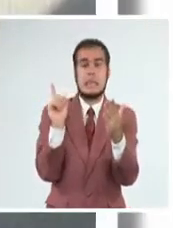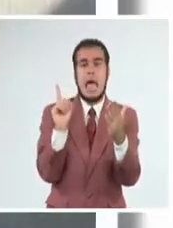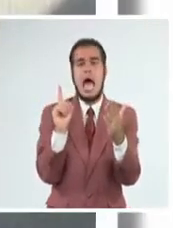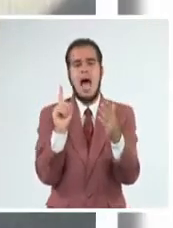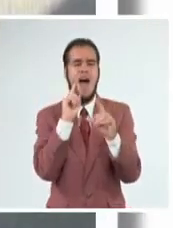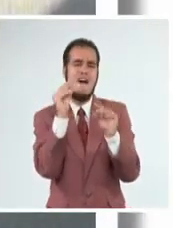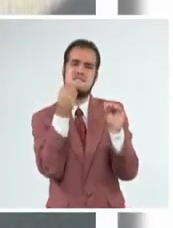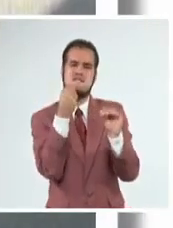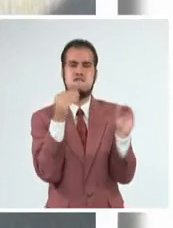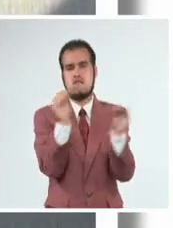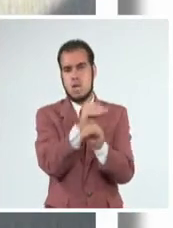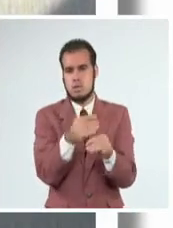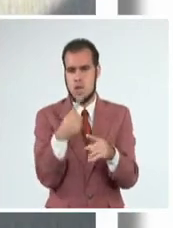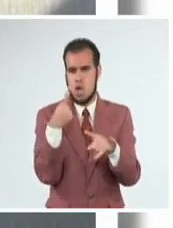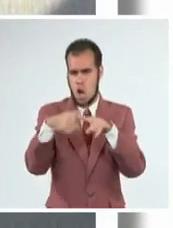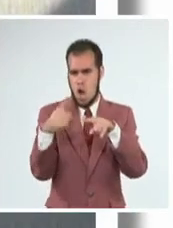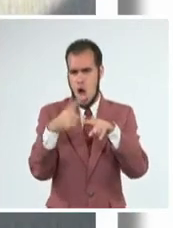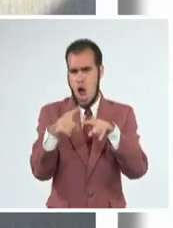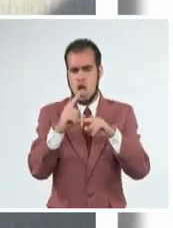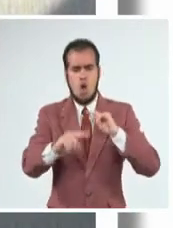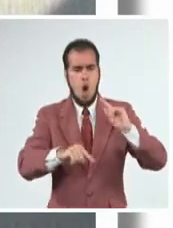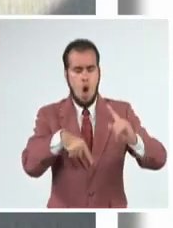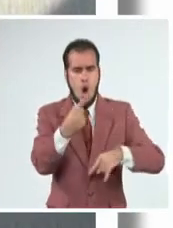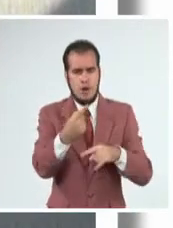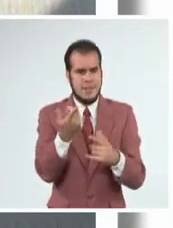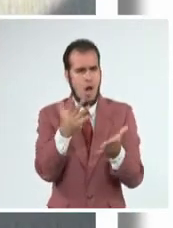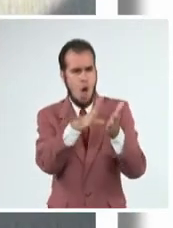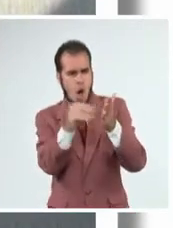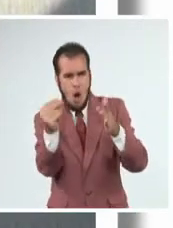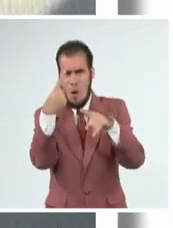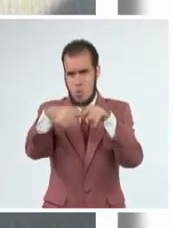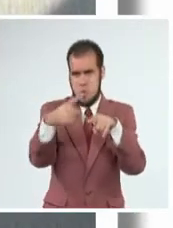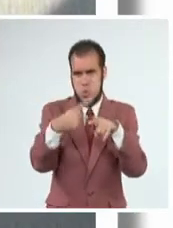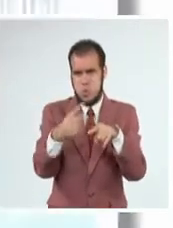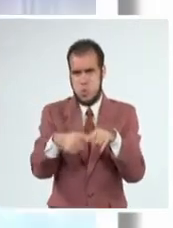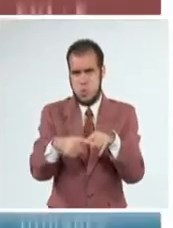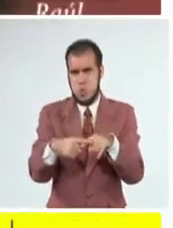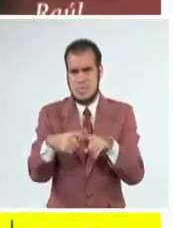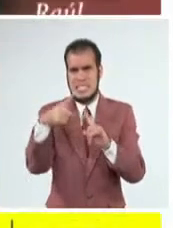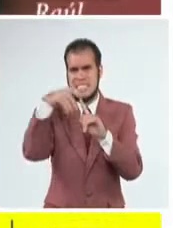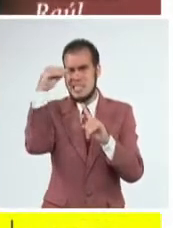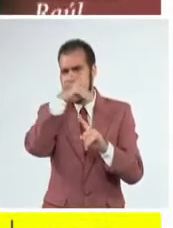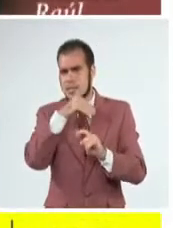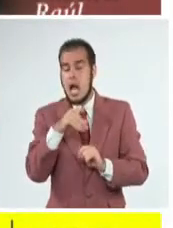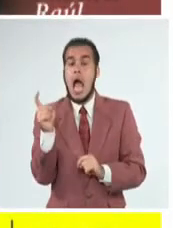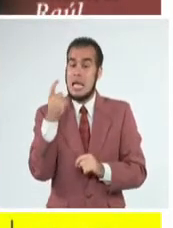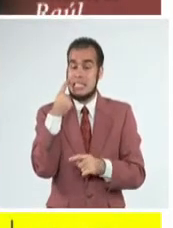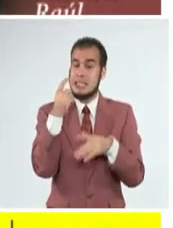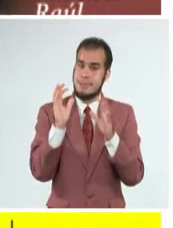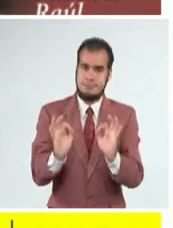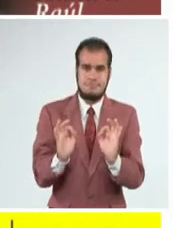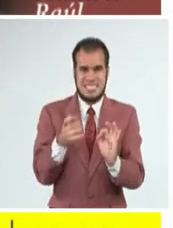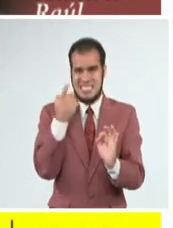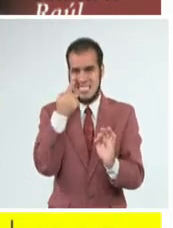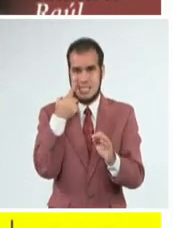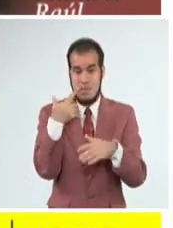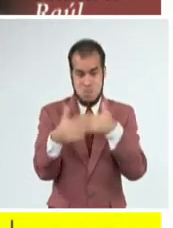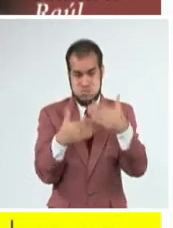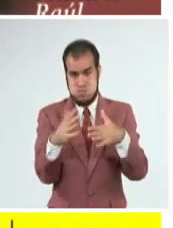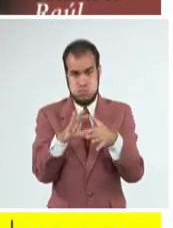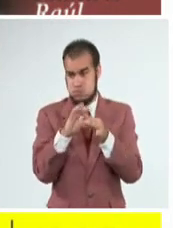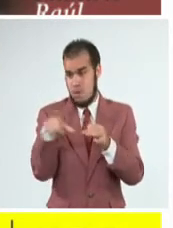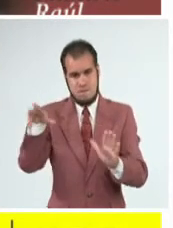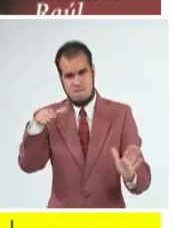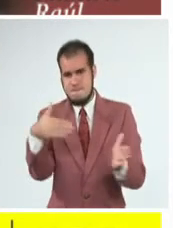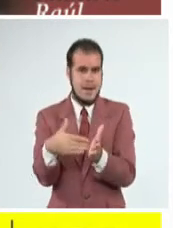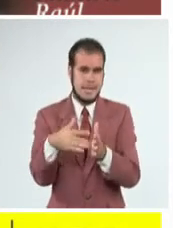de ellos y el empleo de sistemas de inteligencia artificial y Big Data dan cuenta de las burdas acciones de injerencia de la